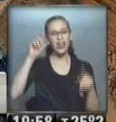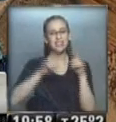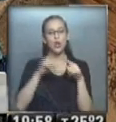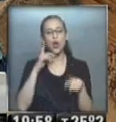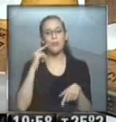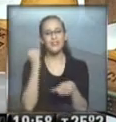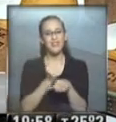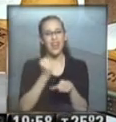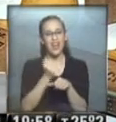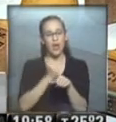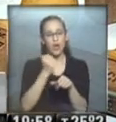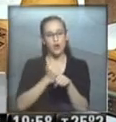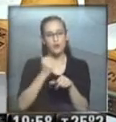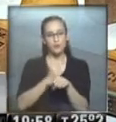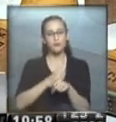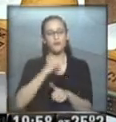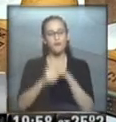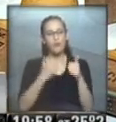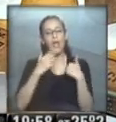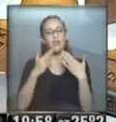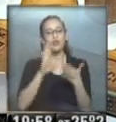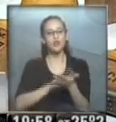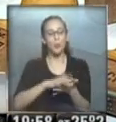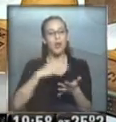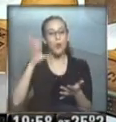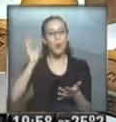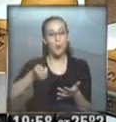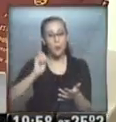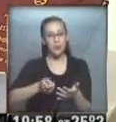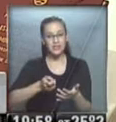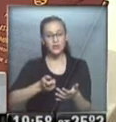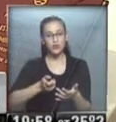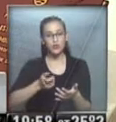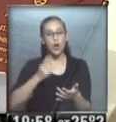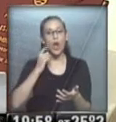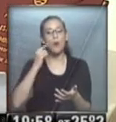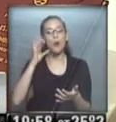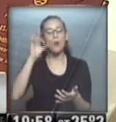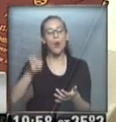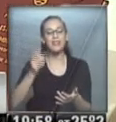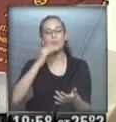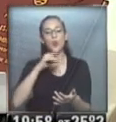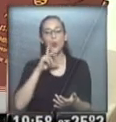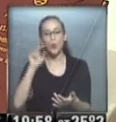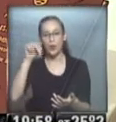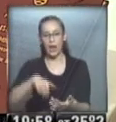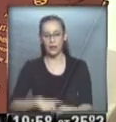Rafael Llanover, expresó su expectativa sobre el avance de la causa en manos del juez federal Julián Ercolini.